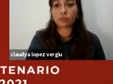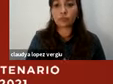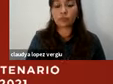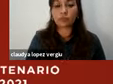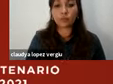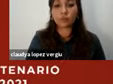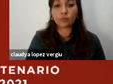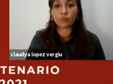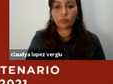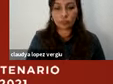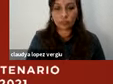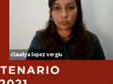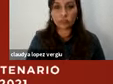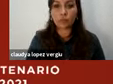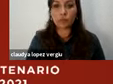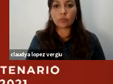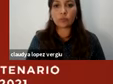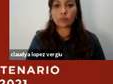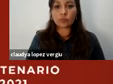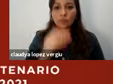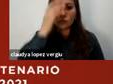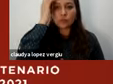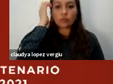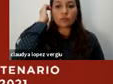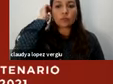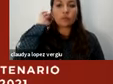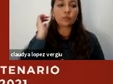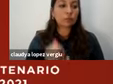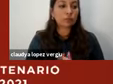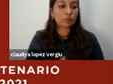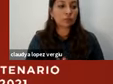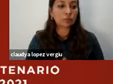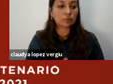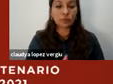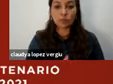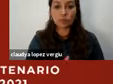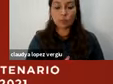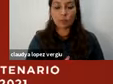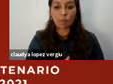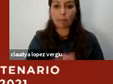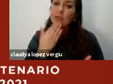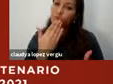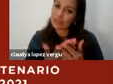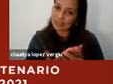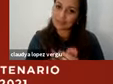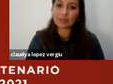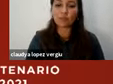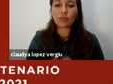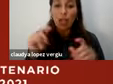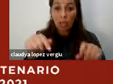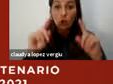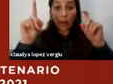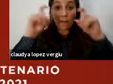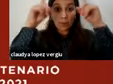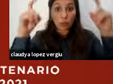Aguamaki.org, ¿ya? Para los participantes que están volviendo a preguntar. Aquí, ahora, gracias. Ahora aquí hay una pregunta para